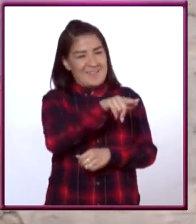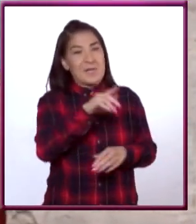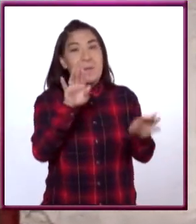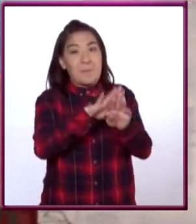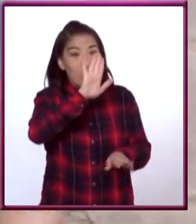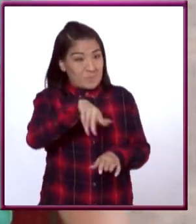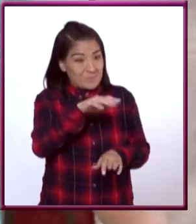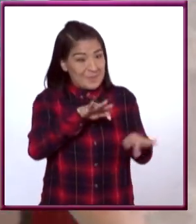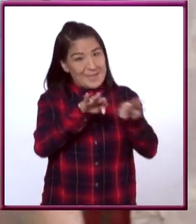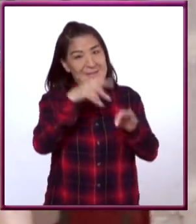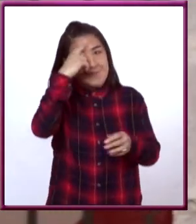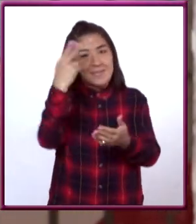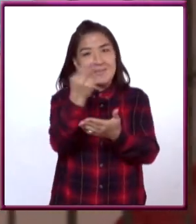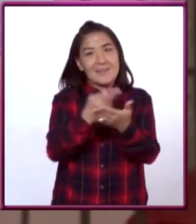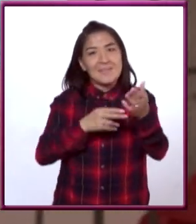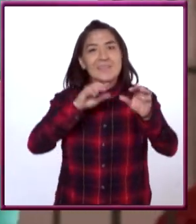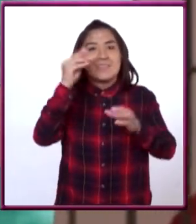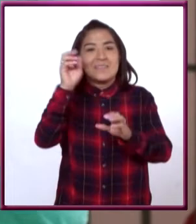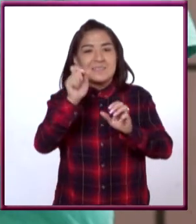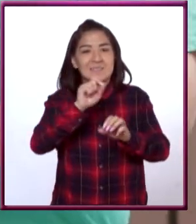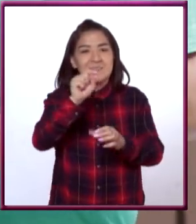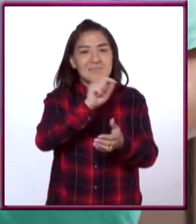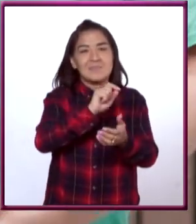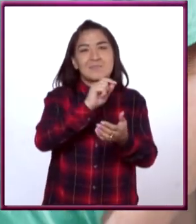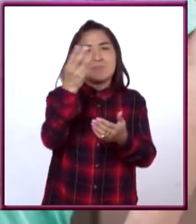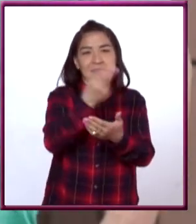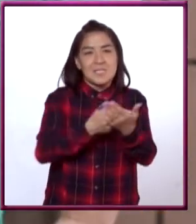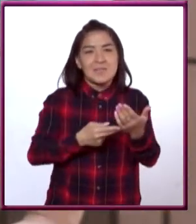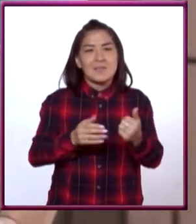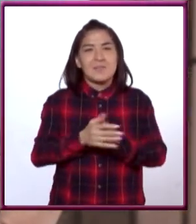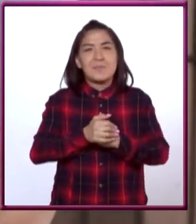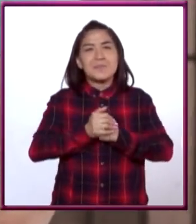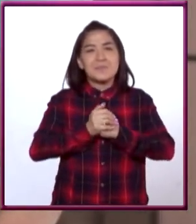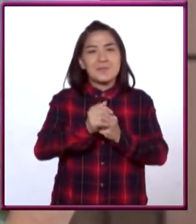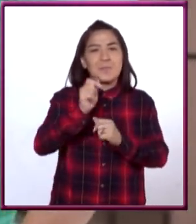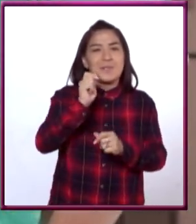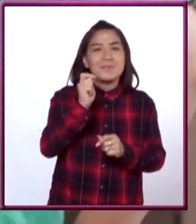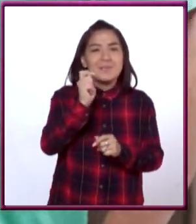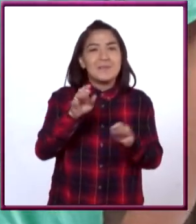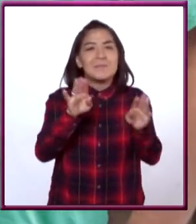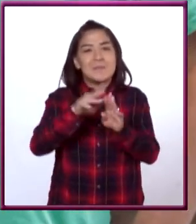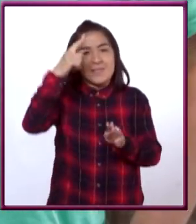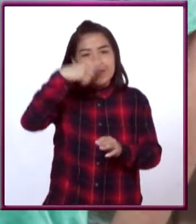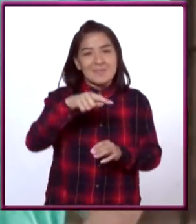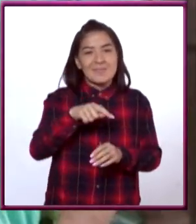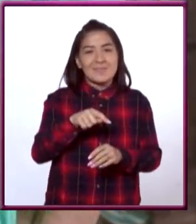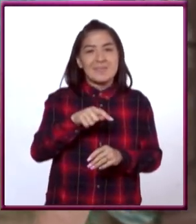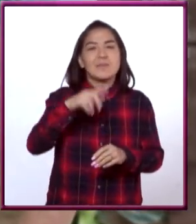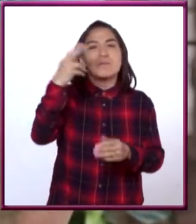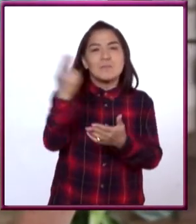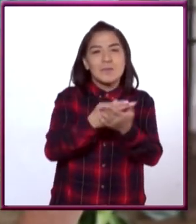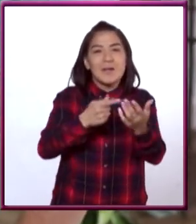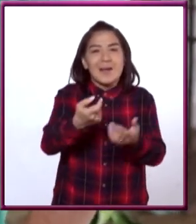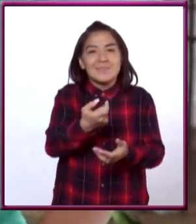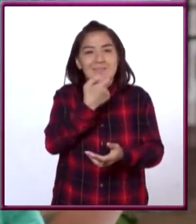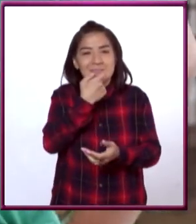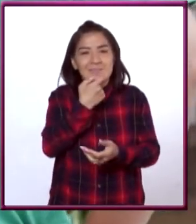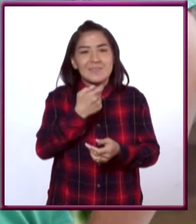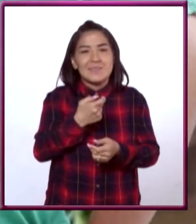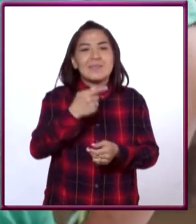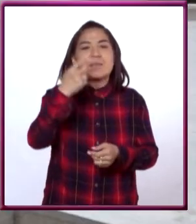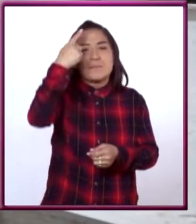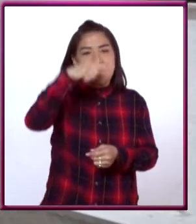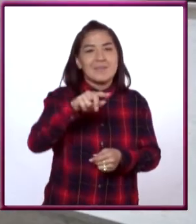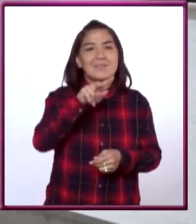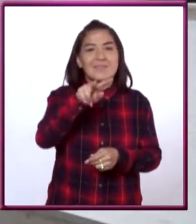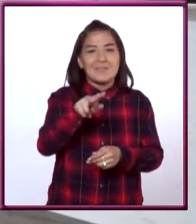¿A poco ya andas buscando chamba de diseñadora? Pues no, pero sí tomaría un cursito sabatino para poder hacer mis propios moldes de galletas de animalitos que